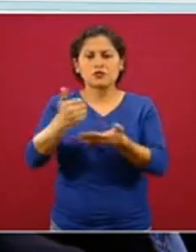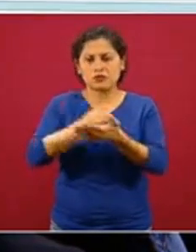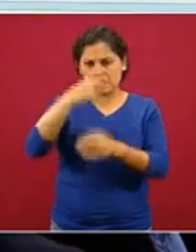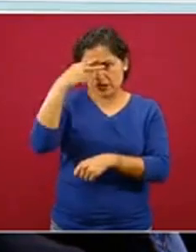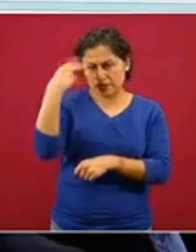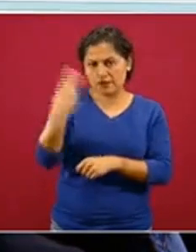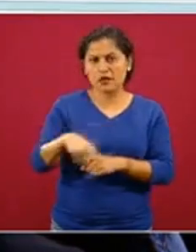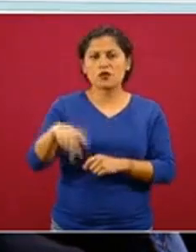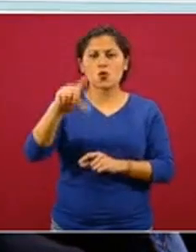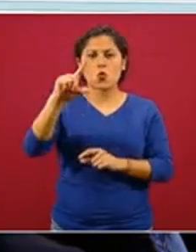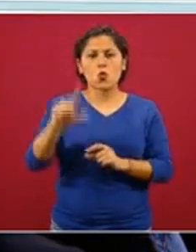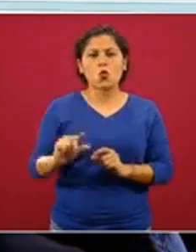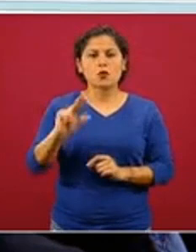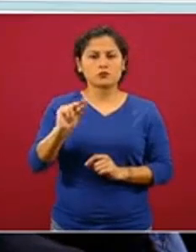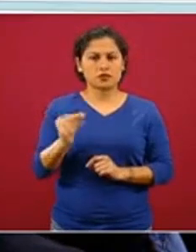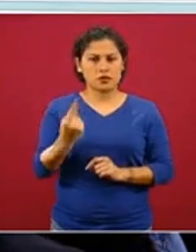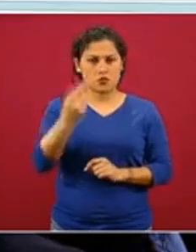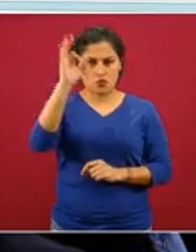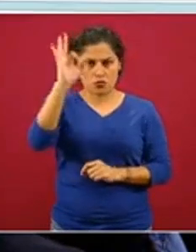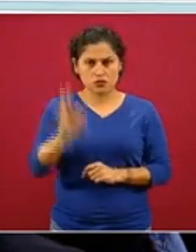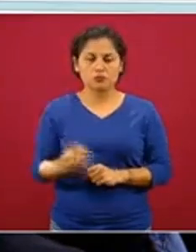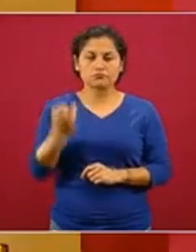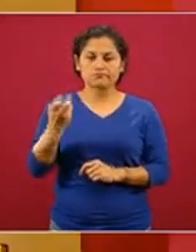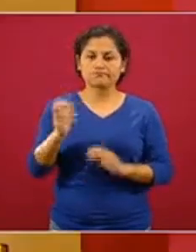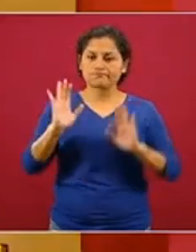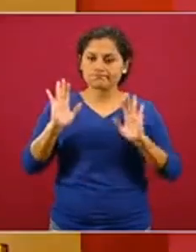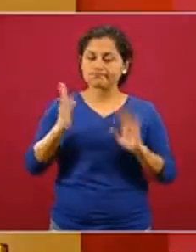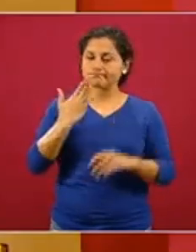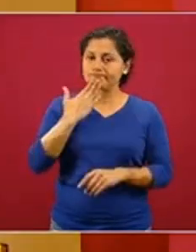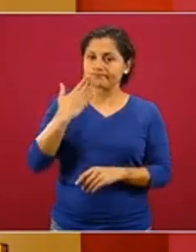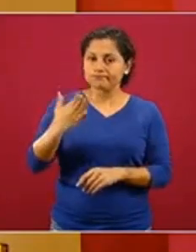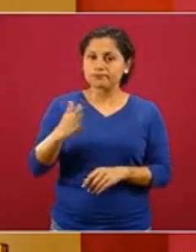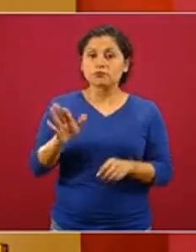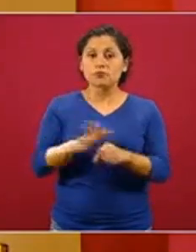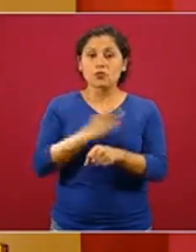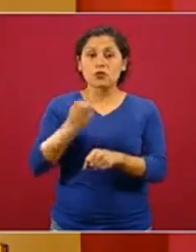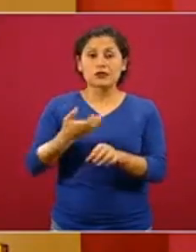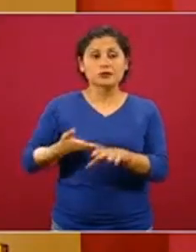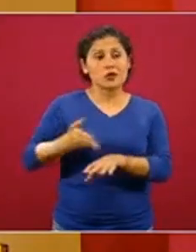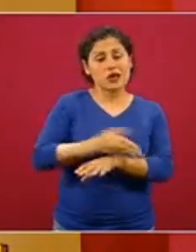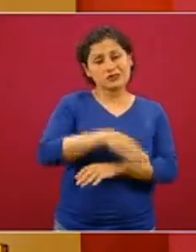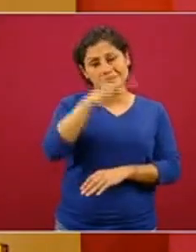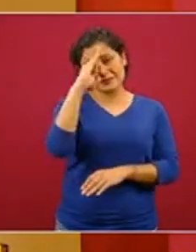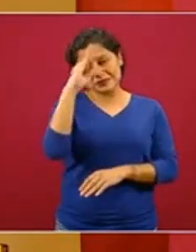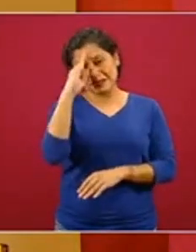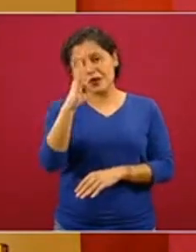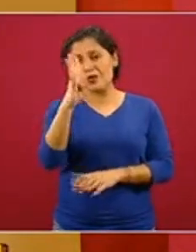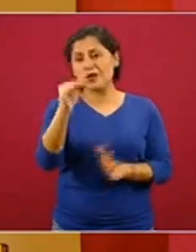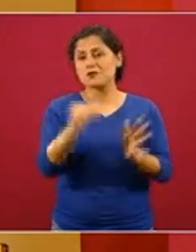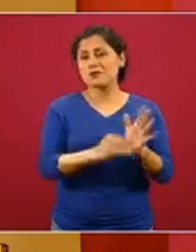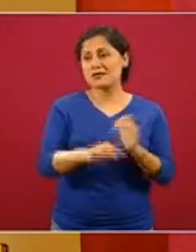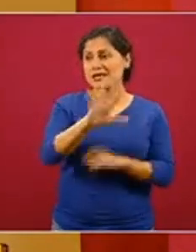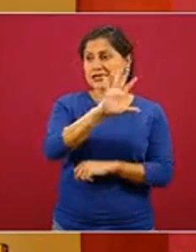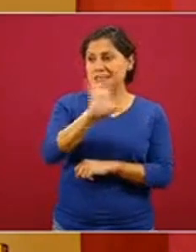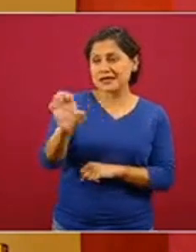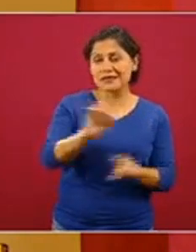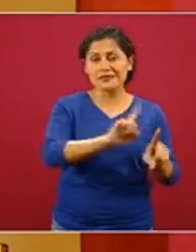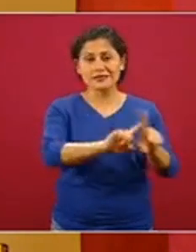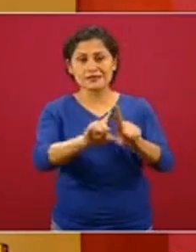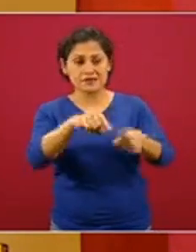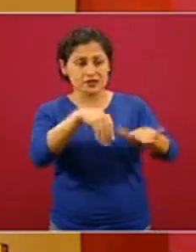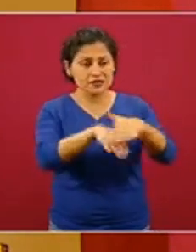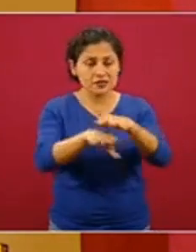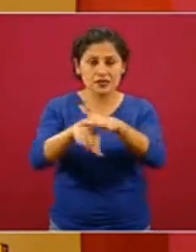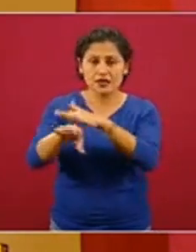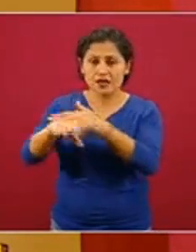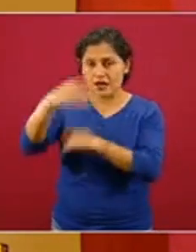81%. Entonces, lo que en su momento implicaba que podríamos necesitar hasta 4.500 camas de terapia intensiva